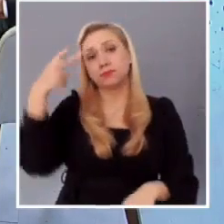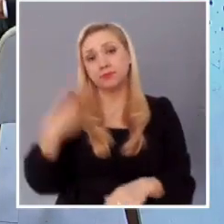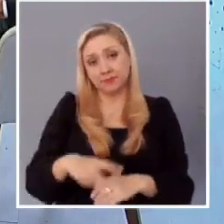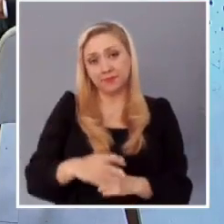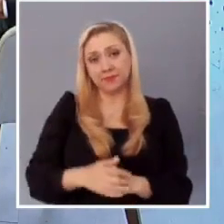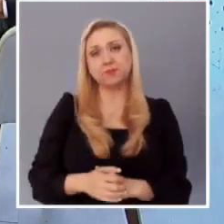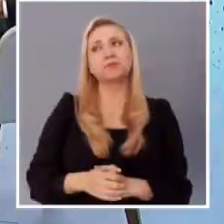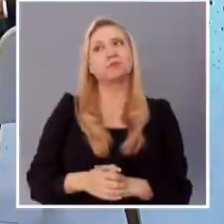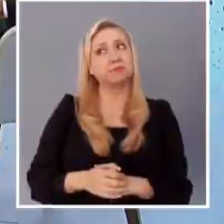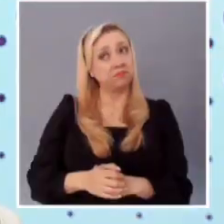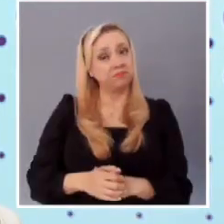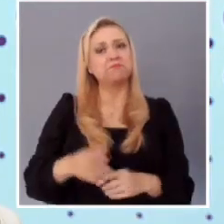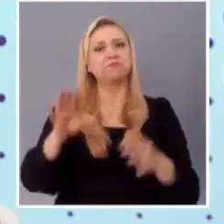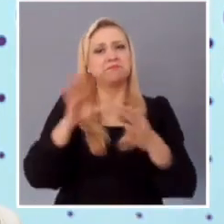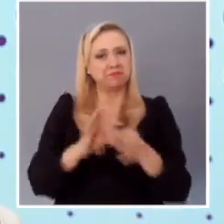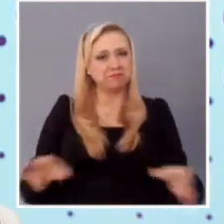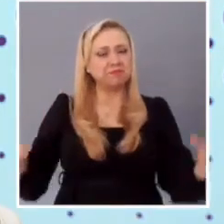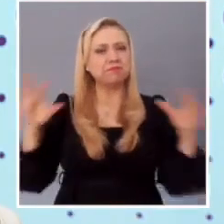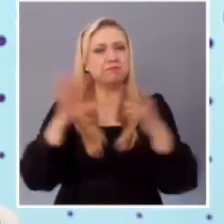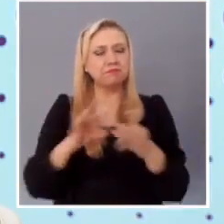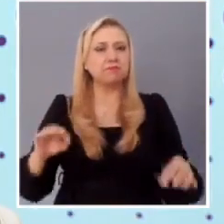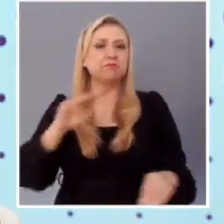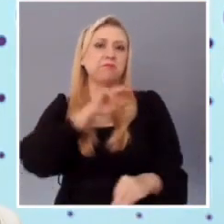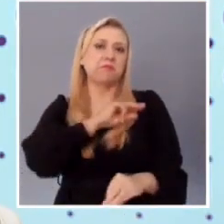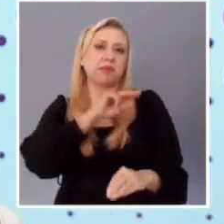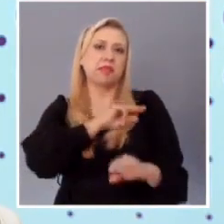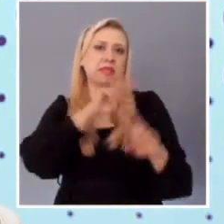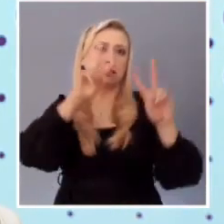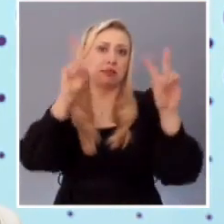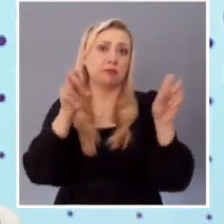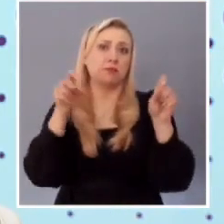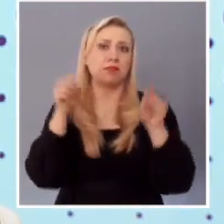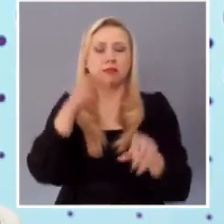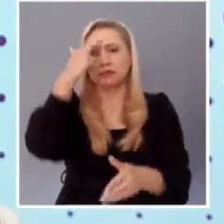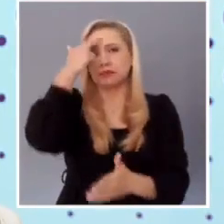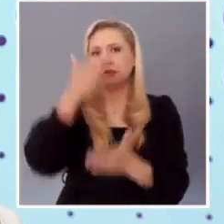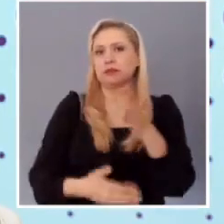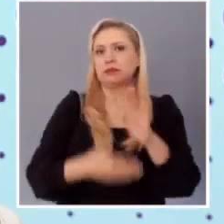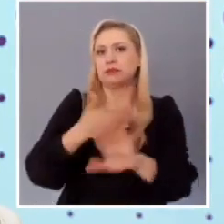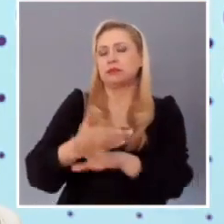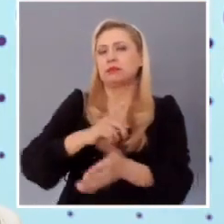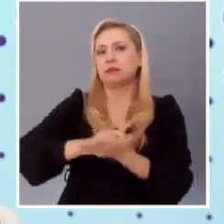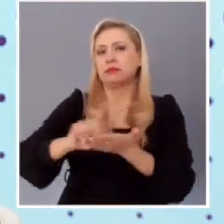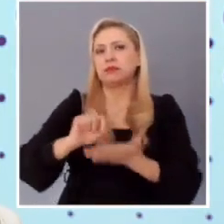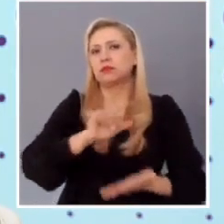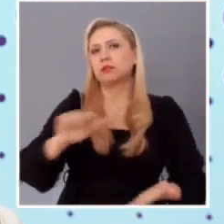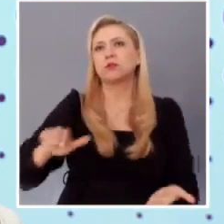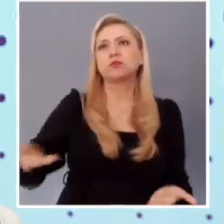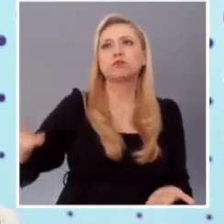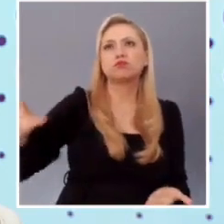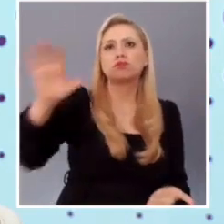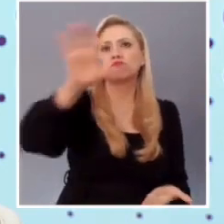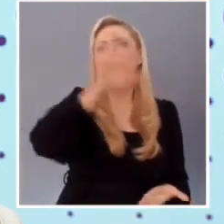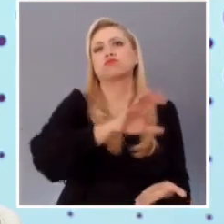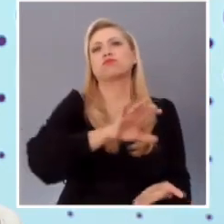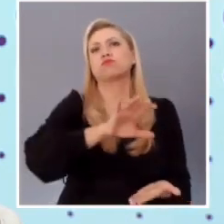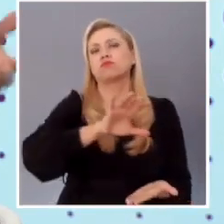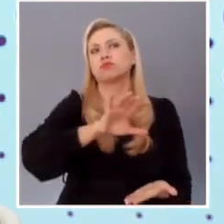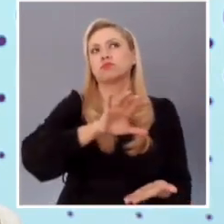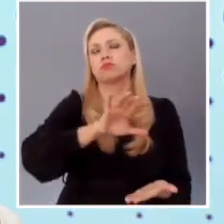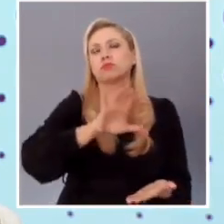programa, esta situación especial de violación de derechos en lugares a los que te referías. Pero Víctor, antes de